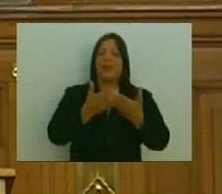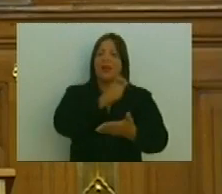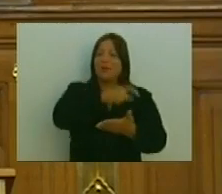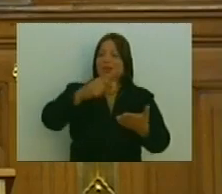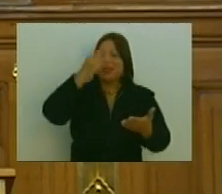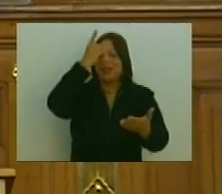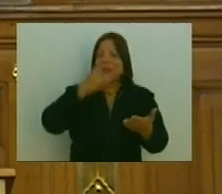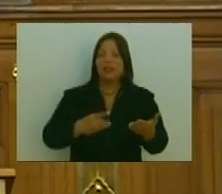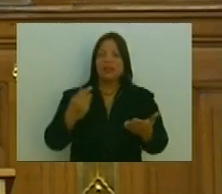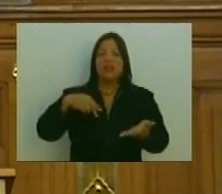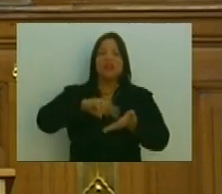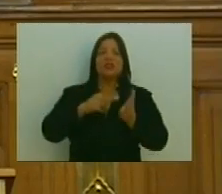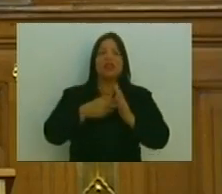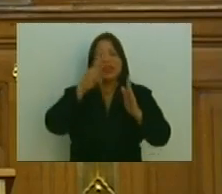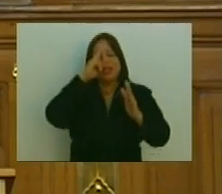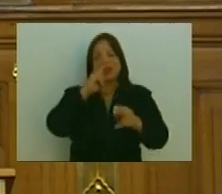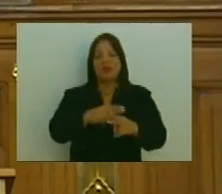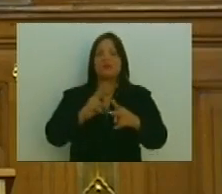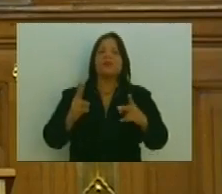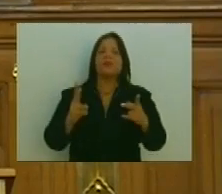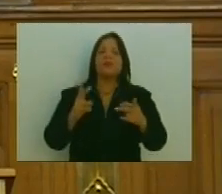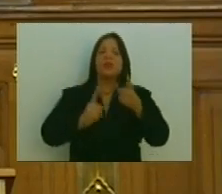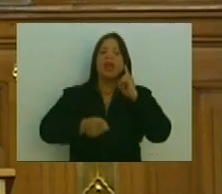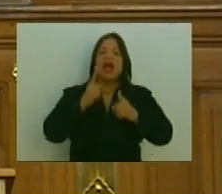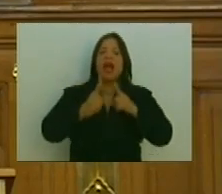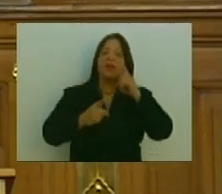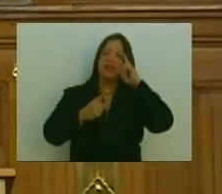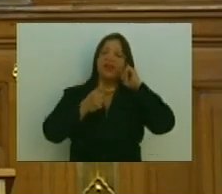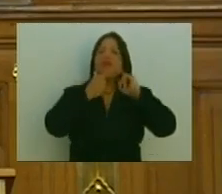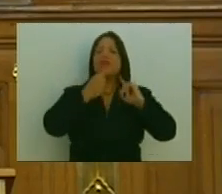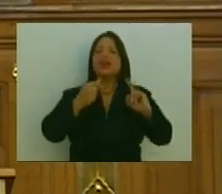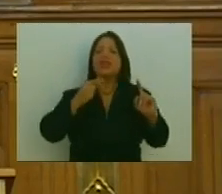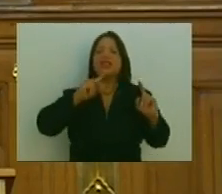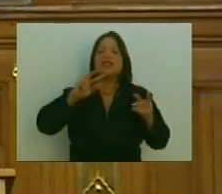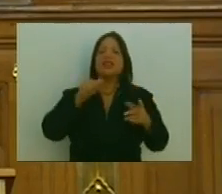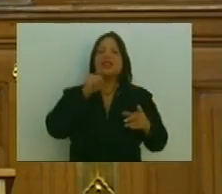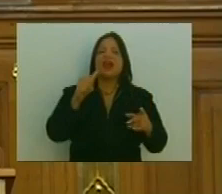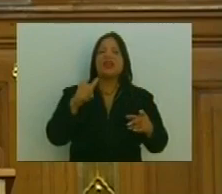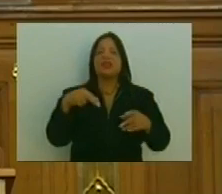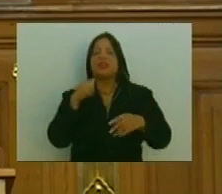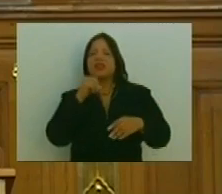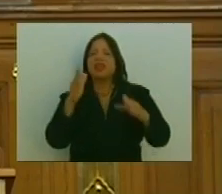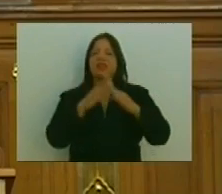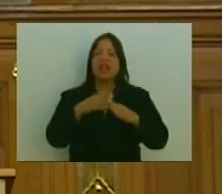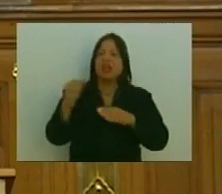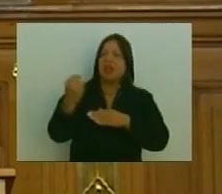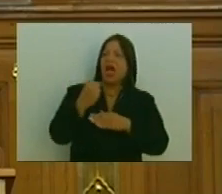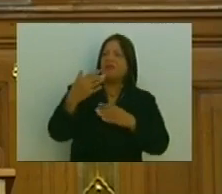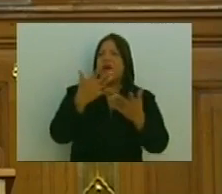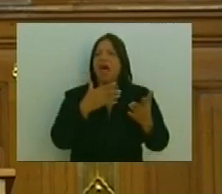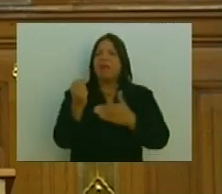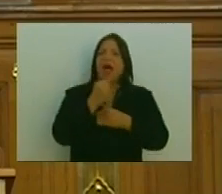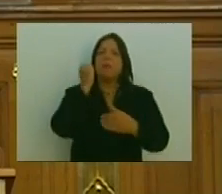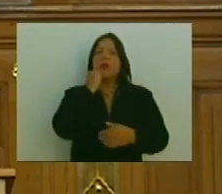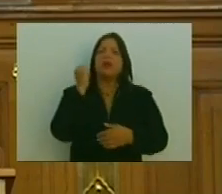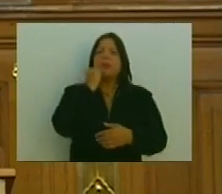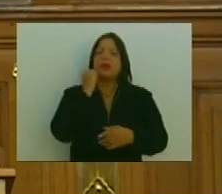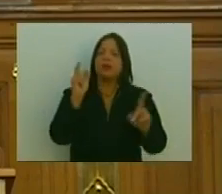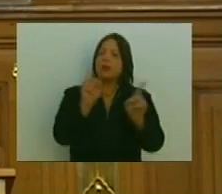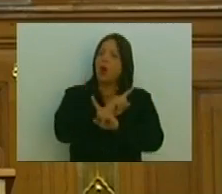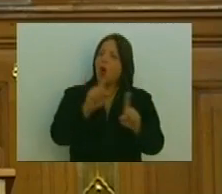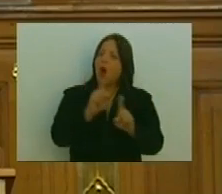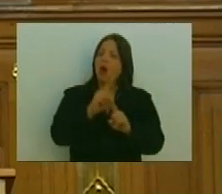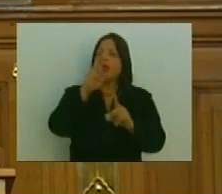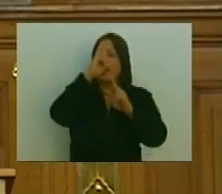con discapacidad. Yo creo que eso hay que reconocerlo, porque a veces es fácil señalar, coño, no pasaron por mi casa, no me atendieron, no esto, no aquello, pero también sería